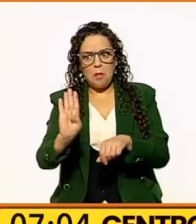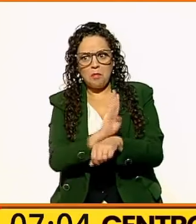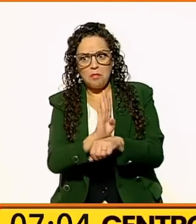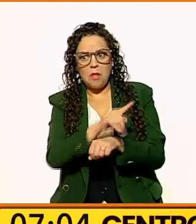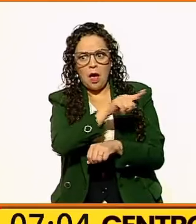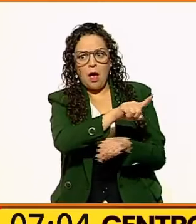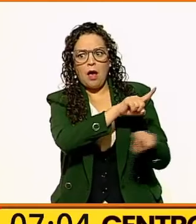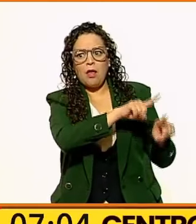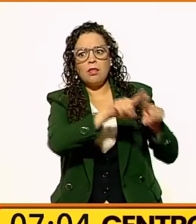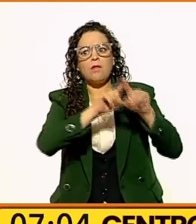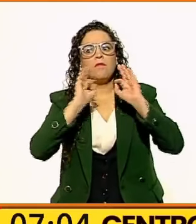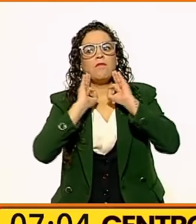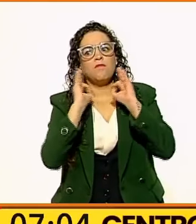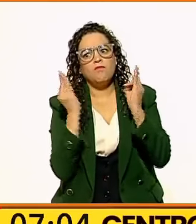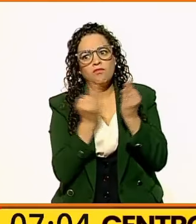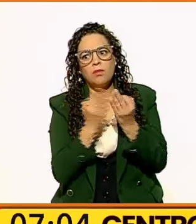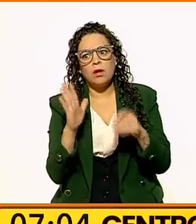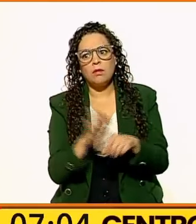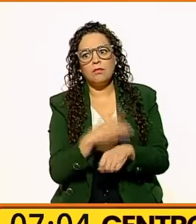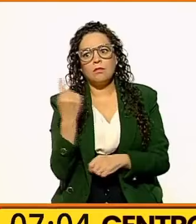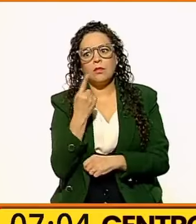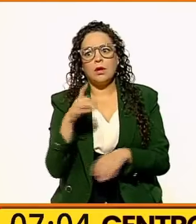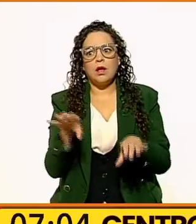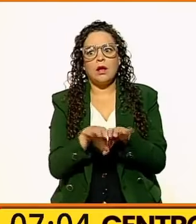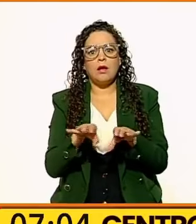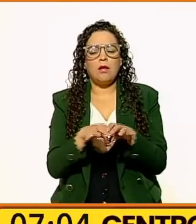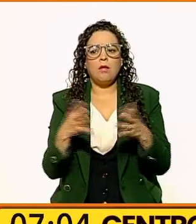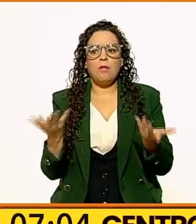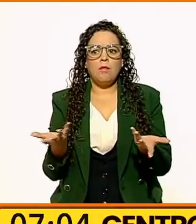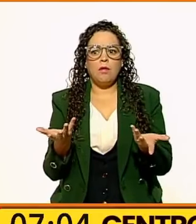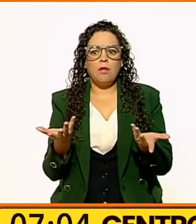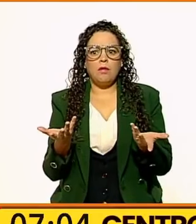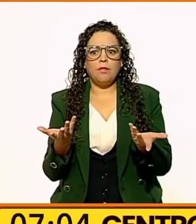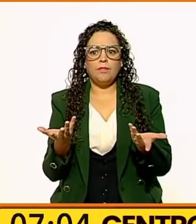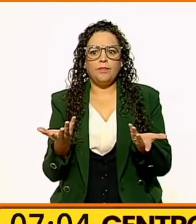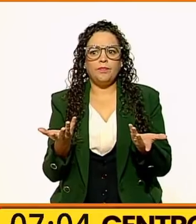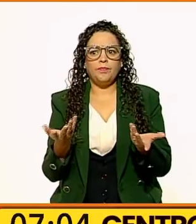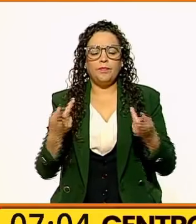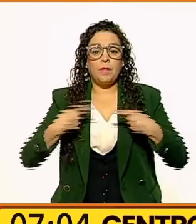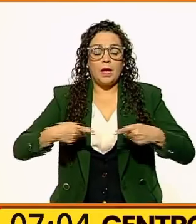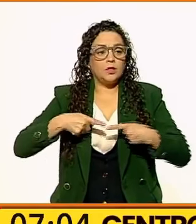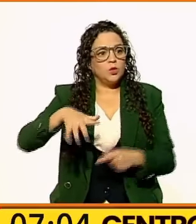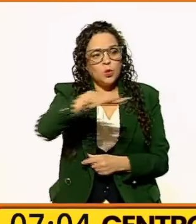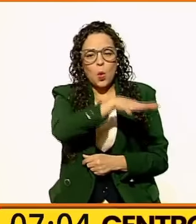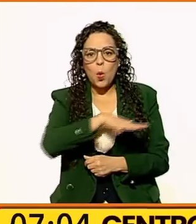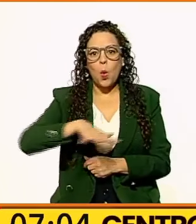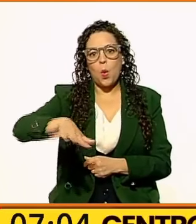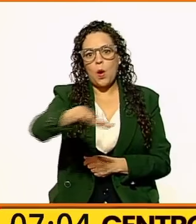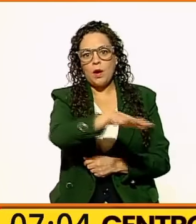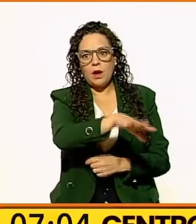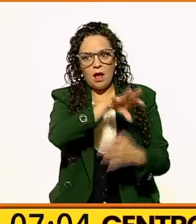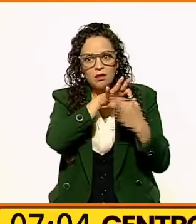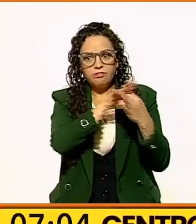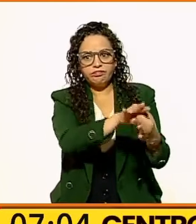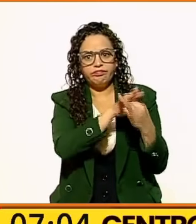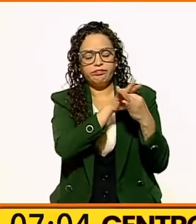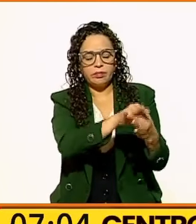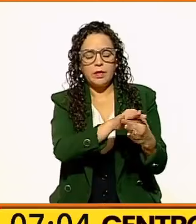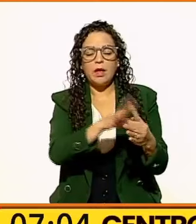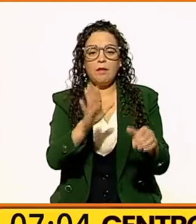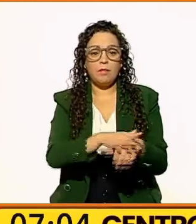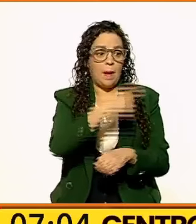porque él mostraría su fuerza de nuevo y ahora con su gente, ¿no? Y el enviar, por ejemplo,